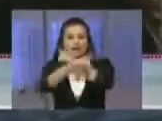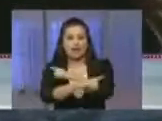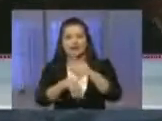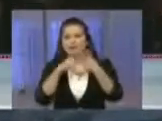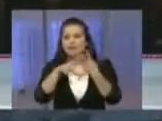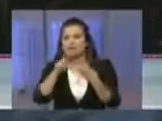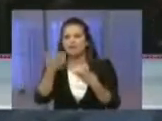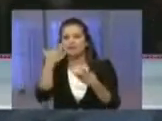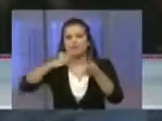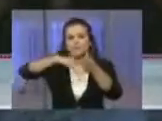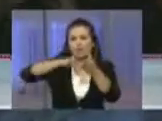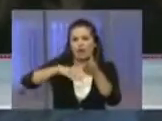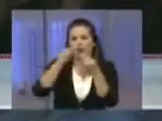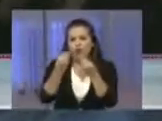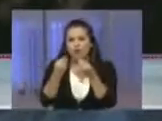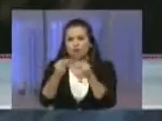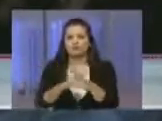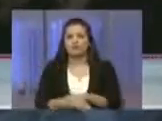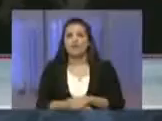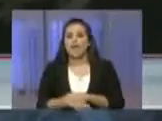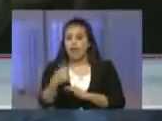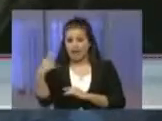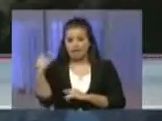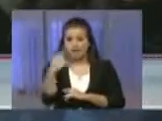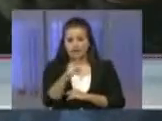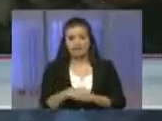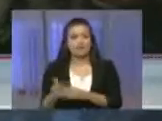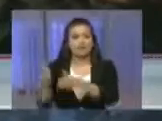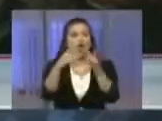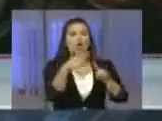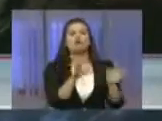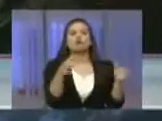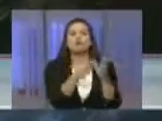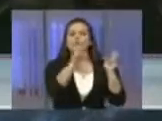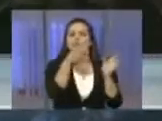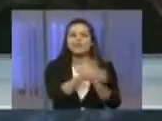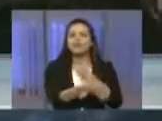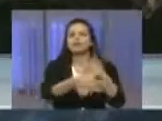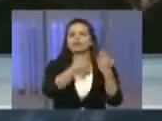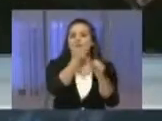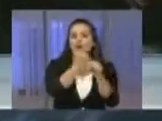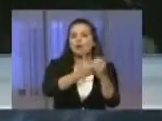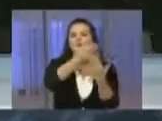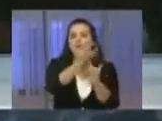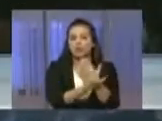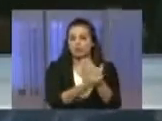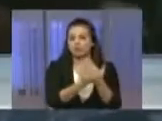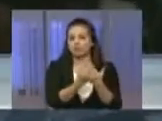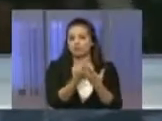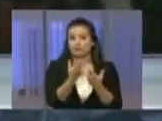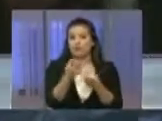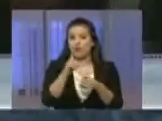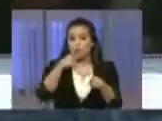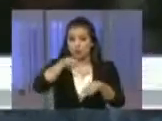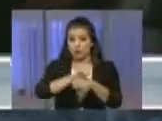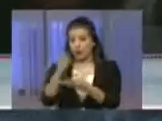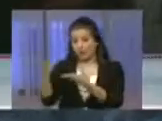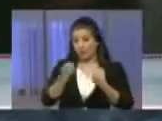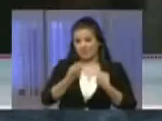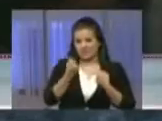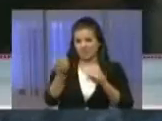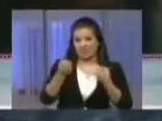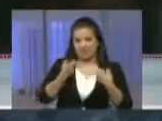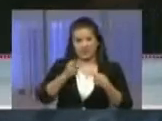viviendas hay socioproductivo para que no solamente recibir también es producir